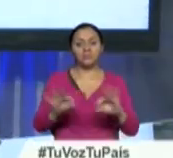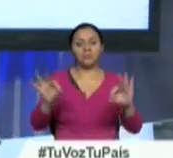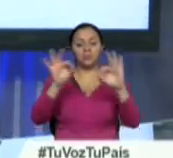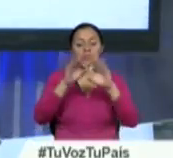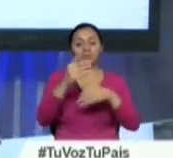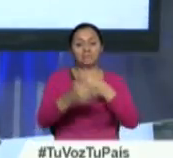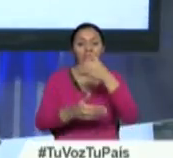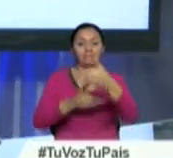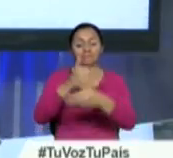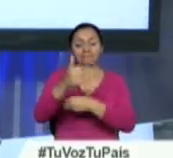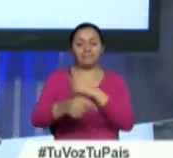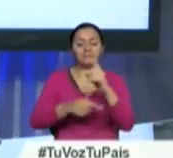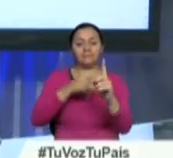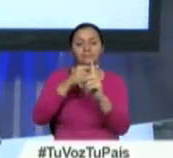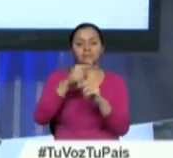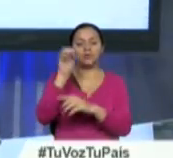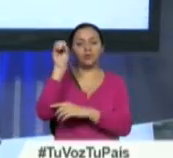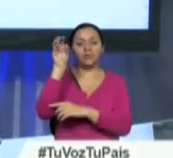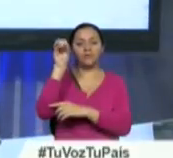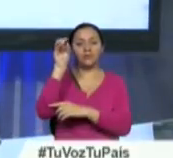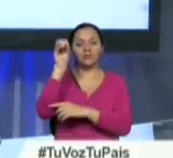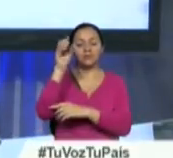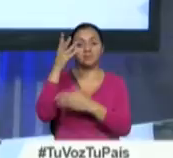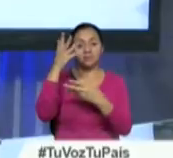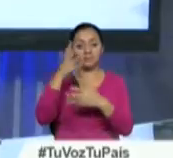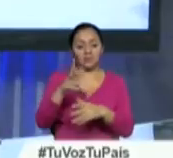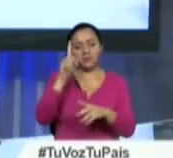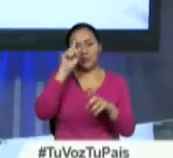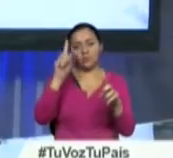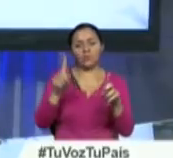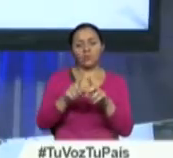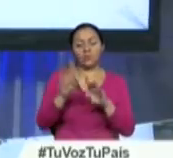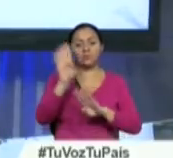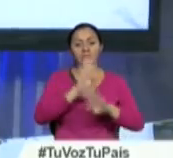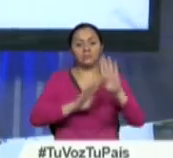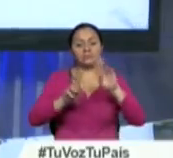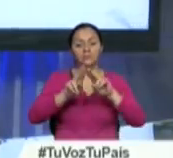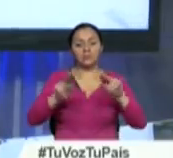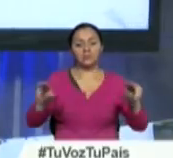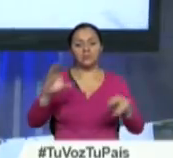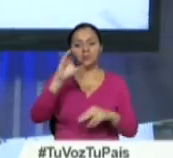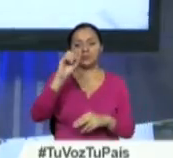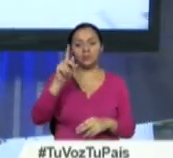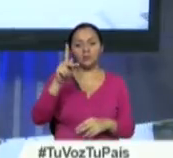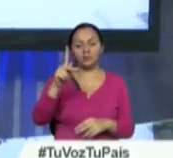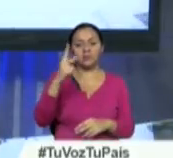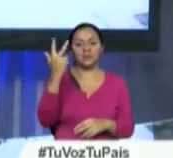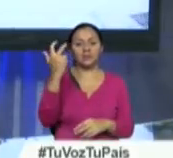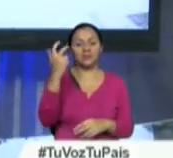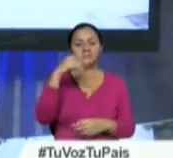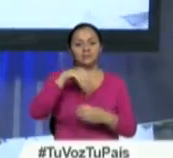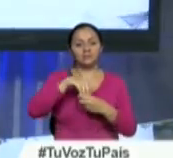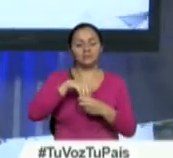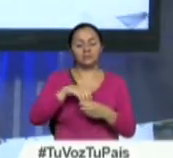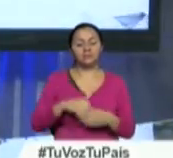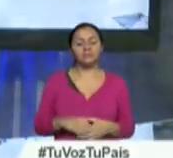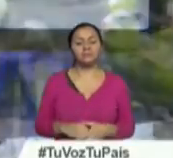fue destacado durante la conferencia de las partes del Convenio de Biodiversidad COP13, que se desarrolla en